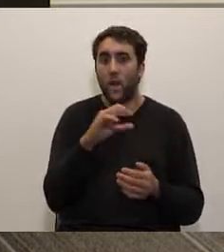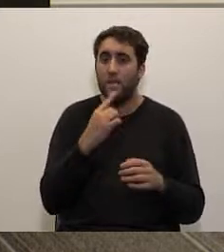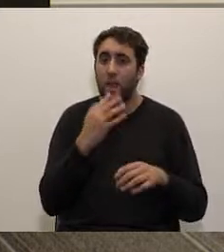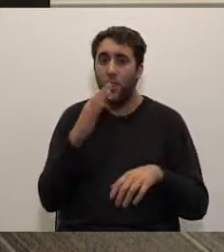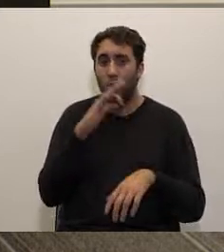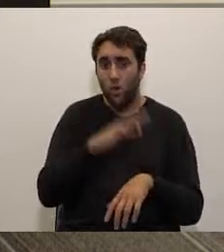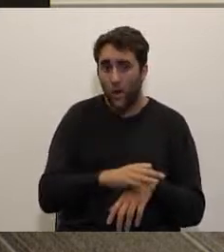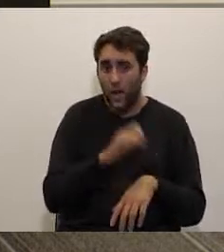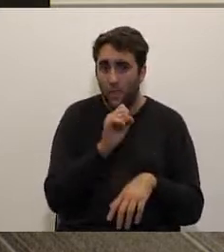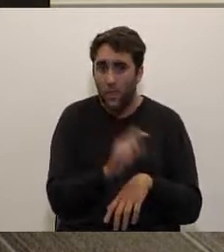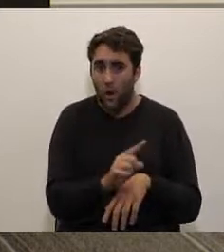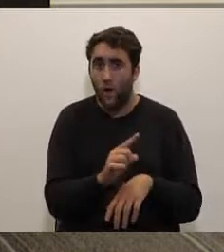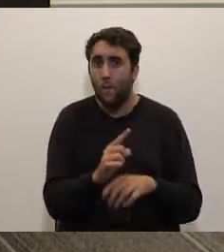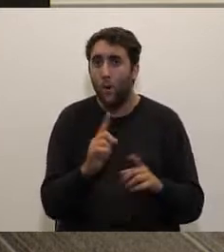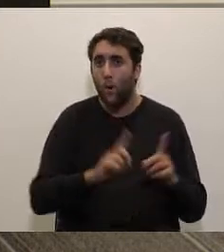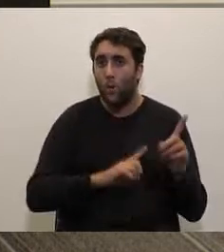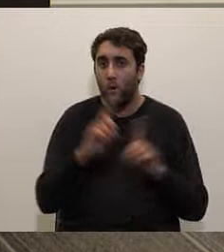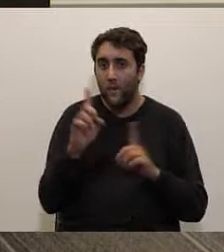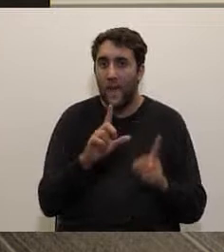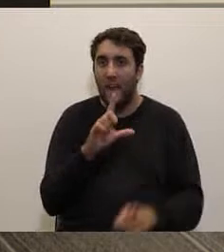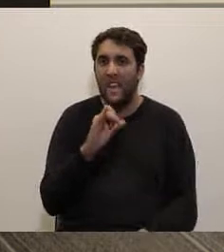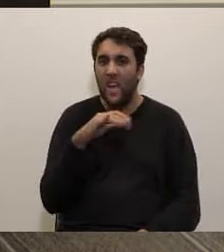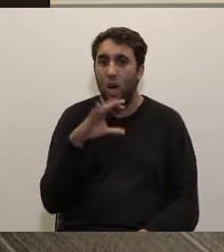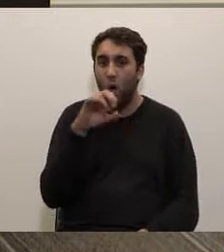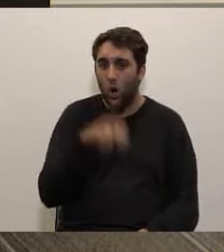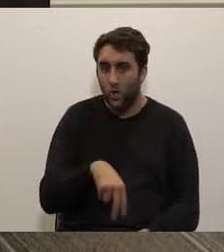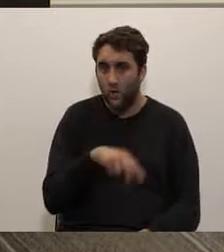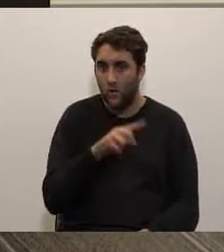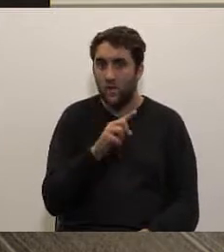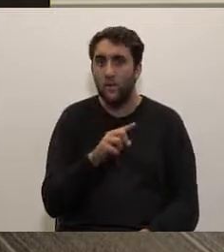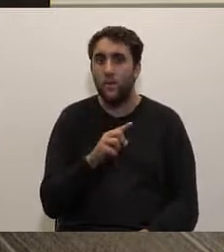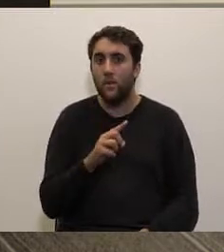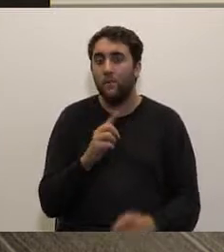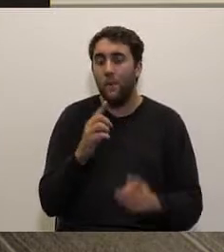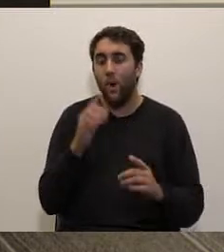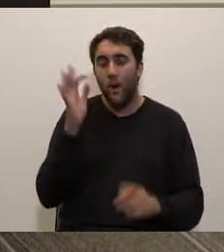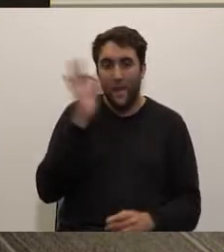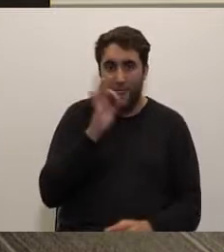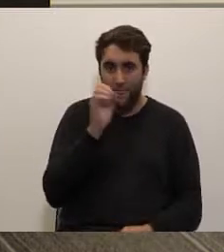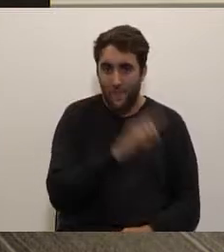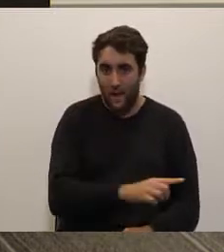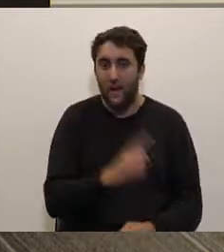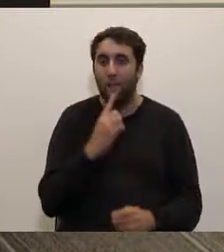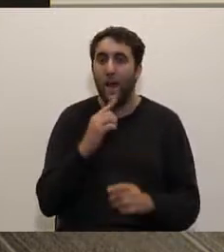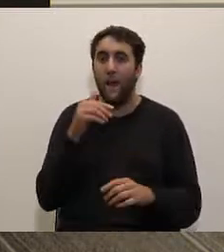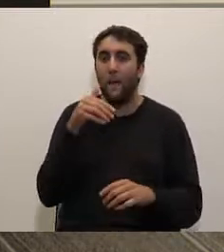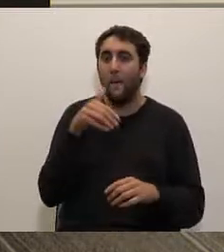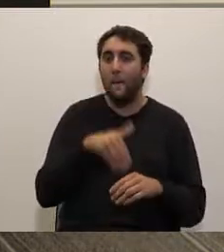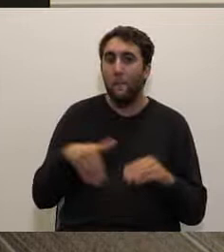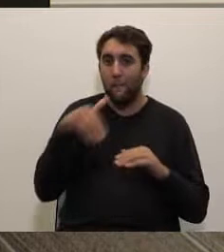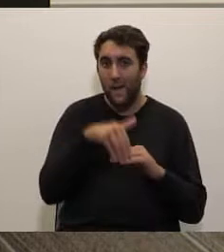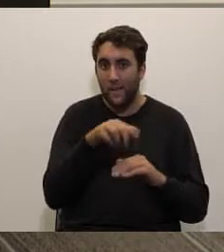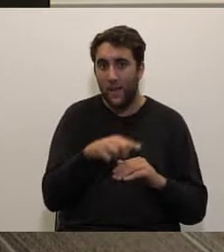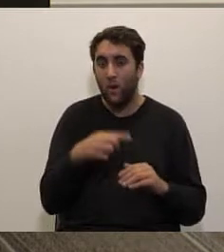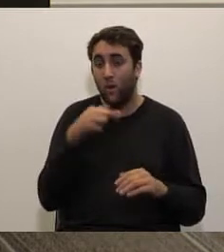la Universidad de Lincoln en Life Science de Reino Unido y es máster y licenciada en Ciencias Biológicas por la